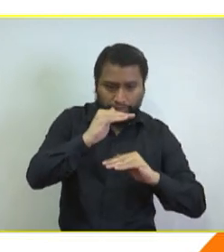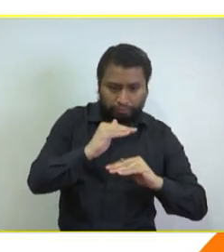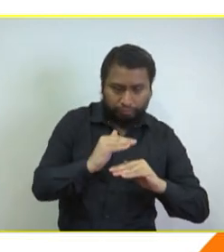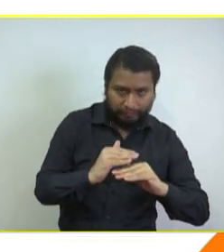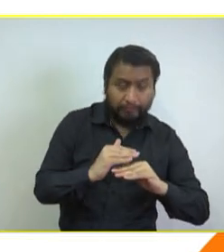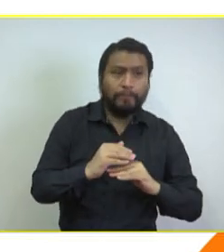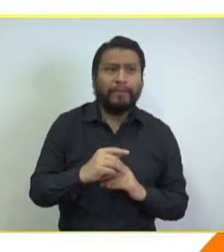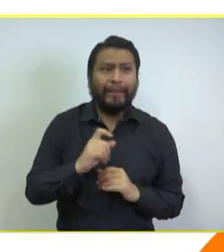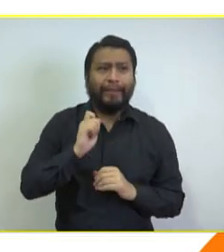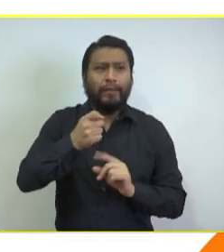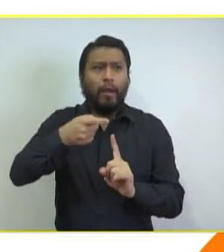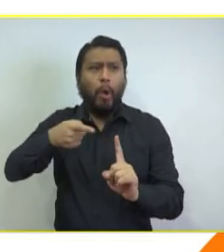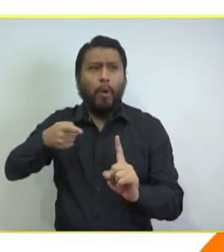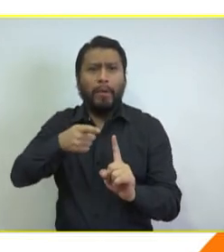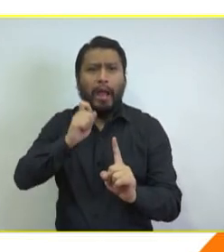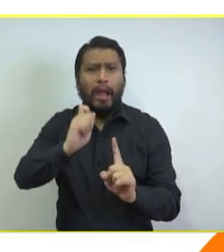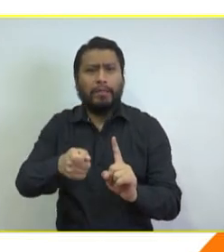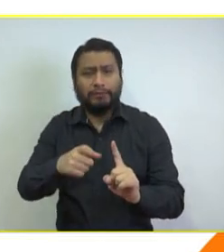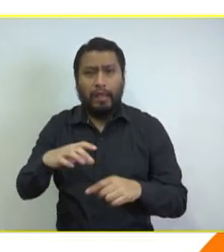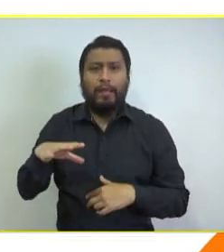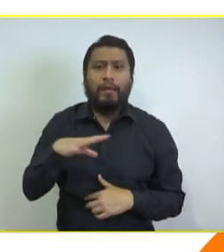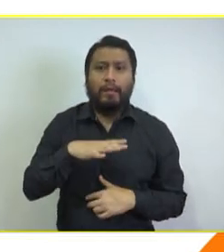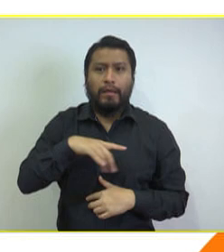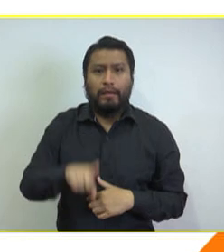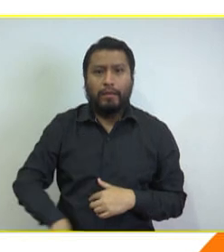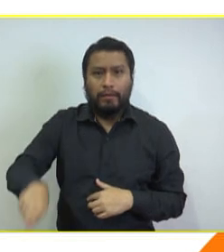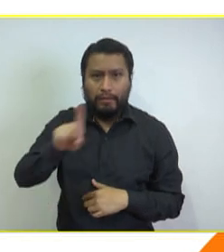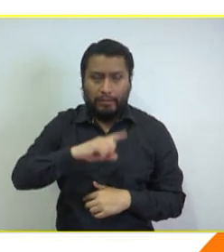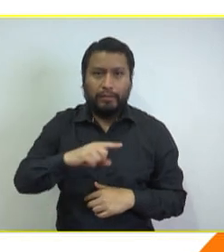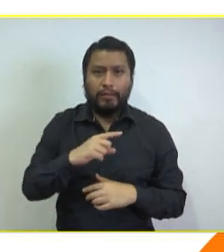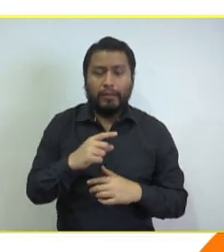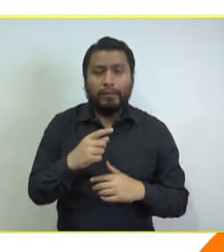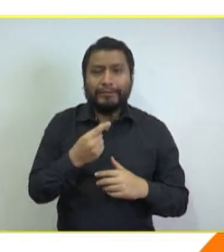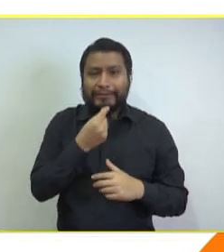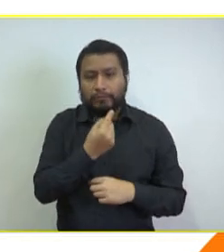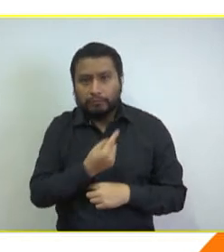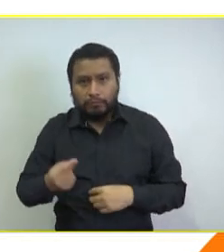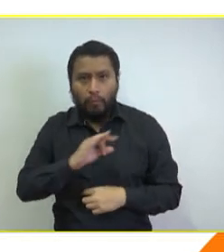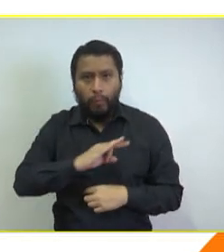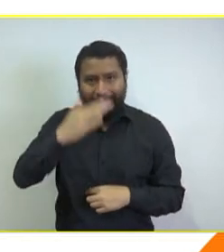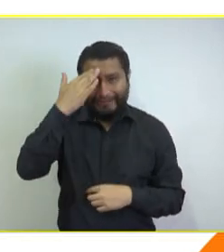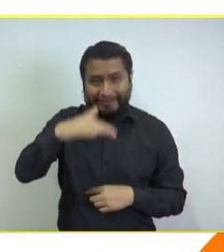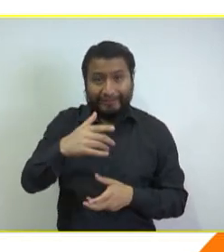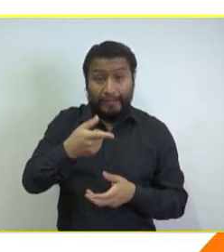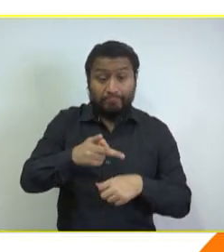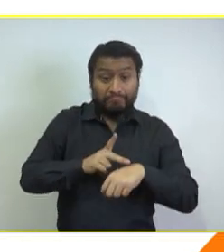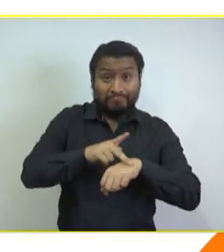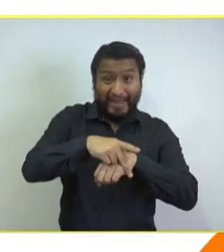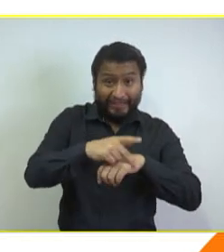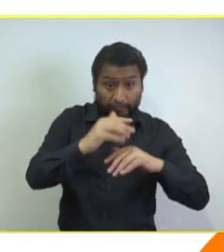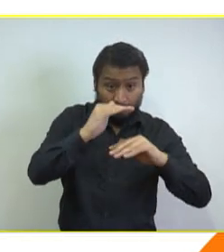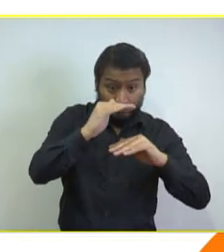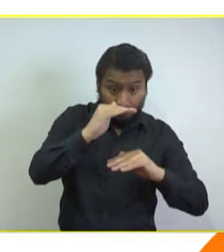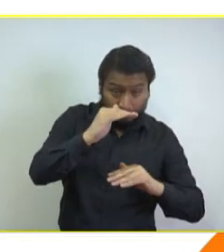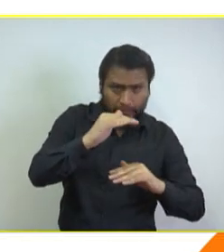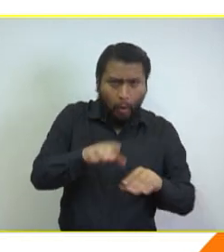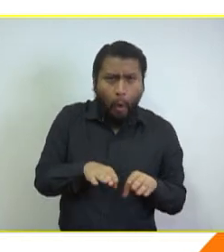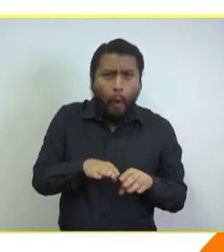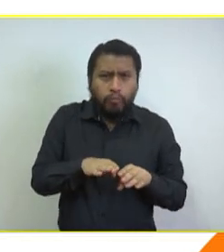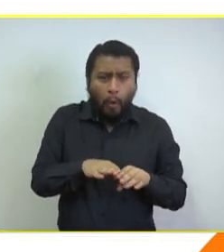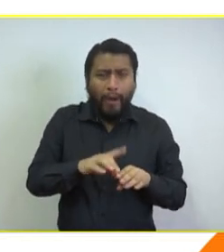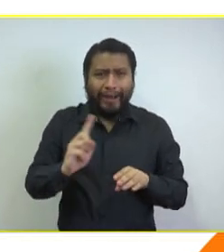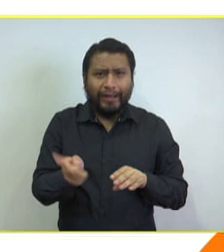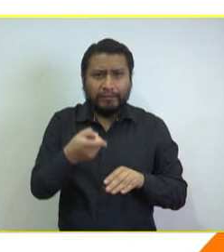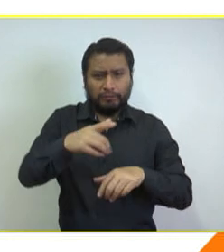principal objetivo el entendimiento y aprendizaje de la estructura de las capas de la piel por medio del tacto. Es un